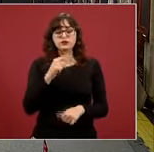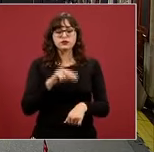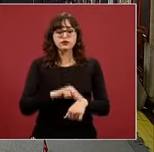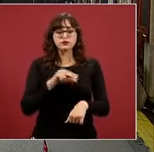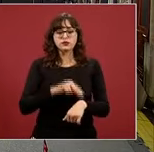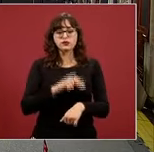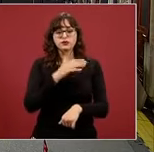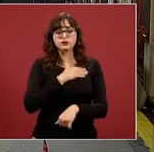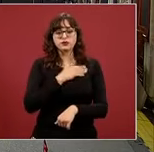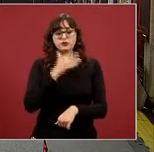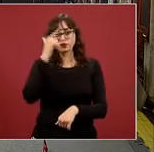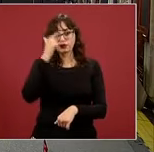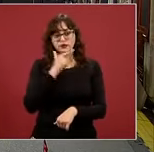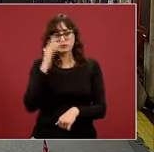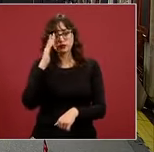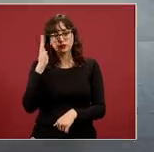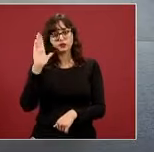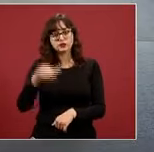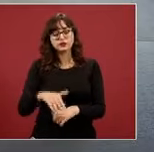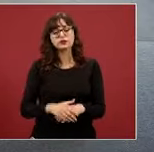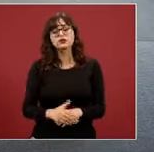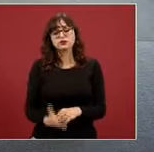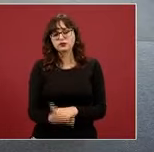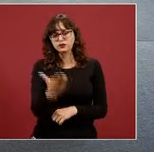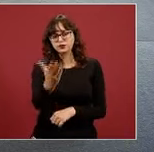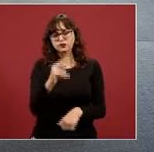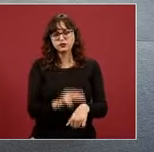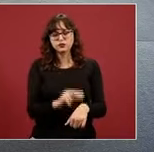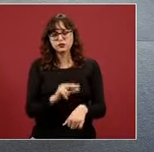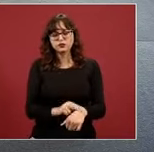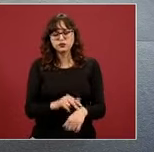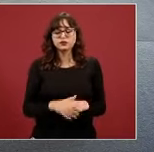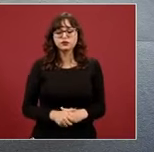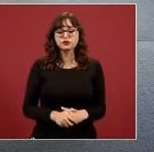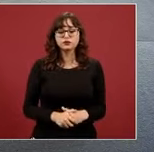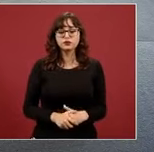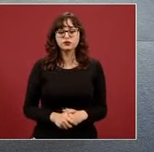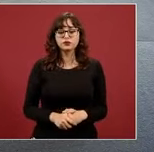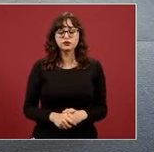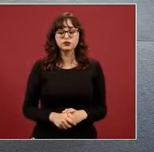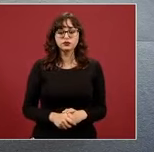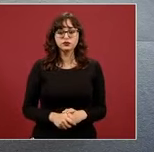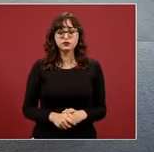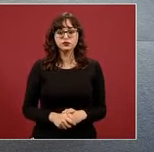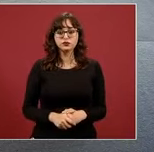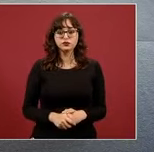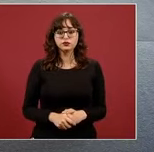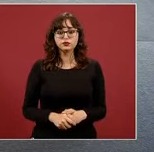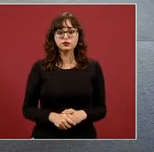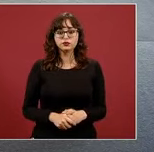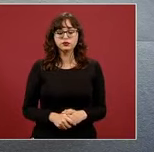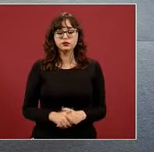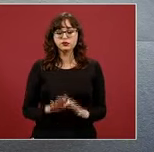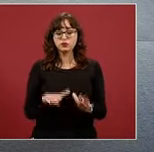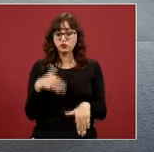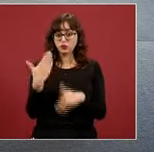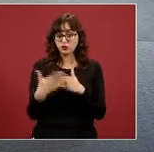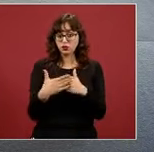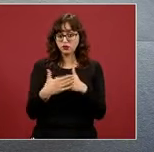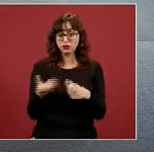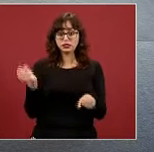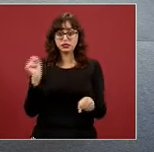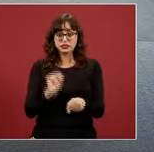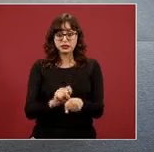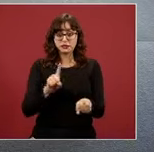Buenas noches, maestro. Una pregunta, doctor. Por favor. Hoy que viene el nuevo semáforo, al final de la próxima semana, quiero